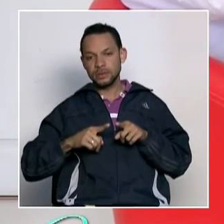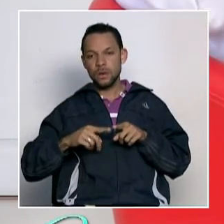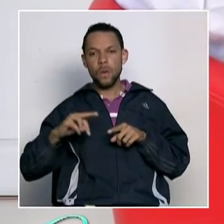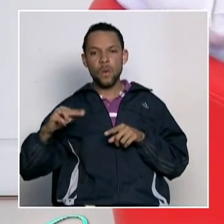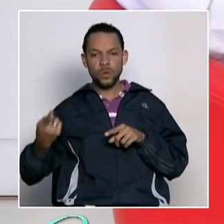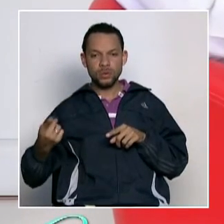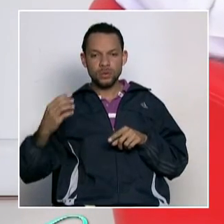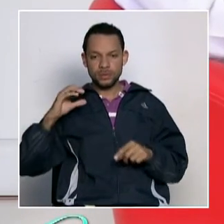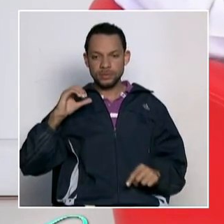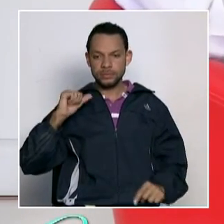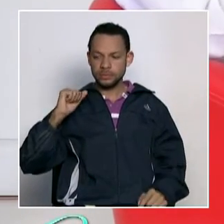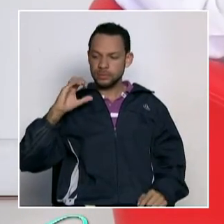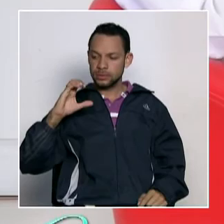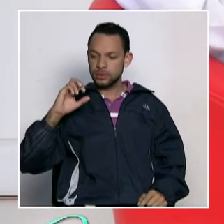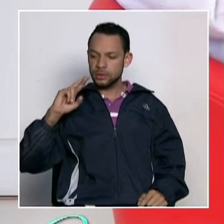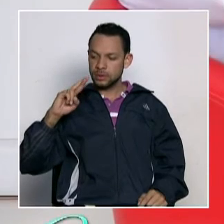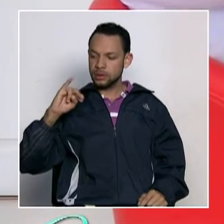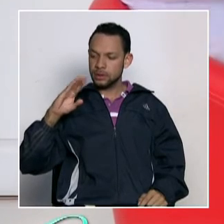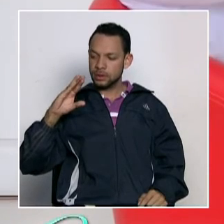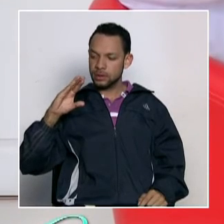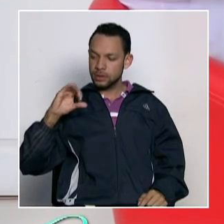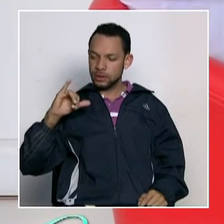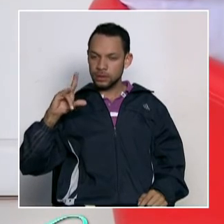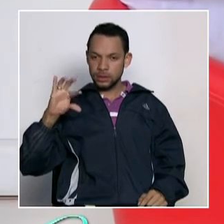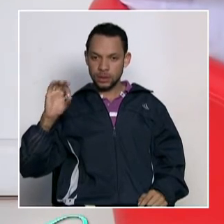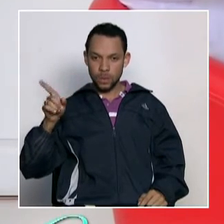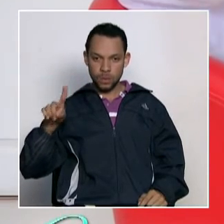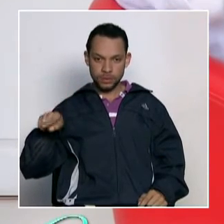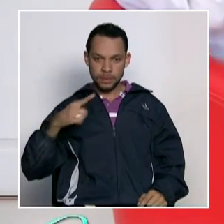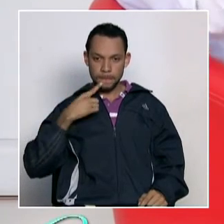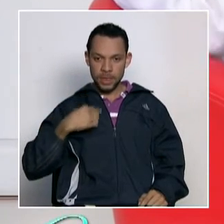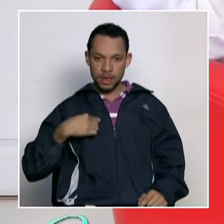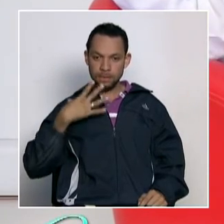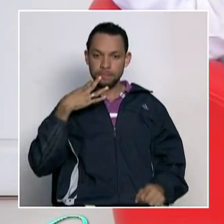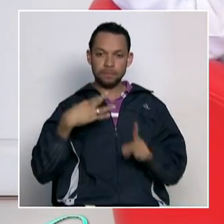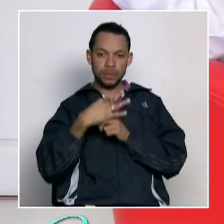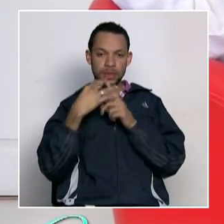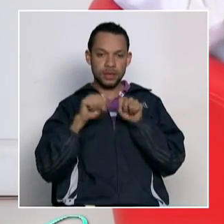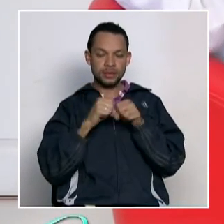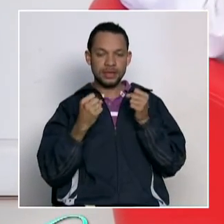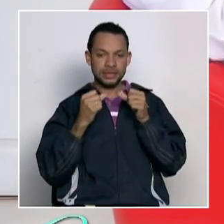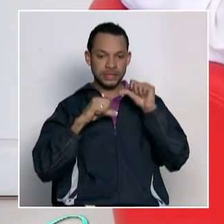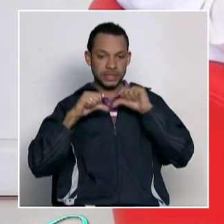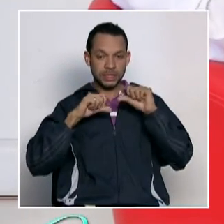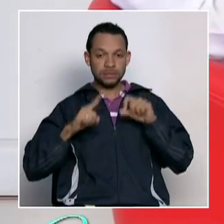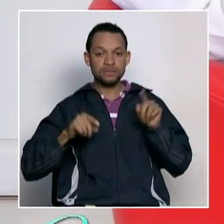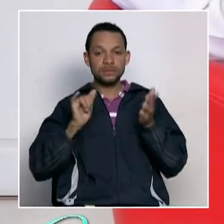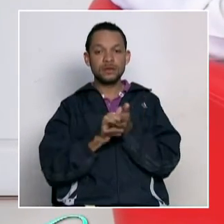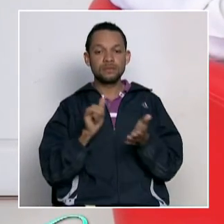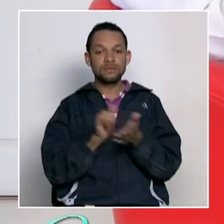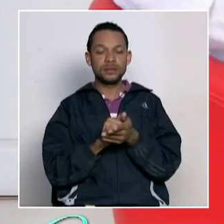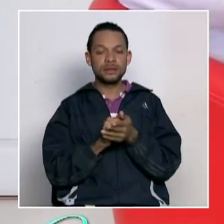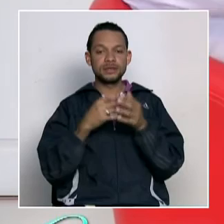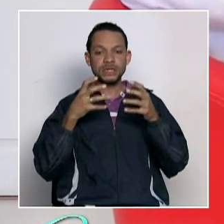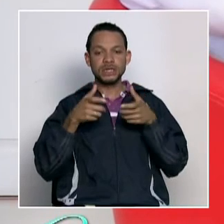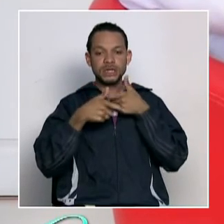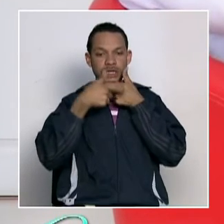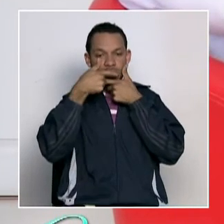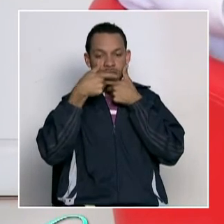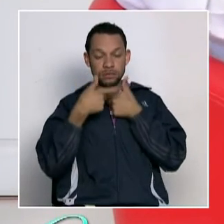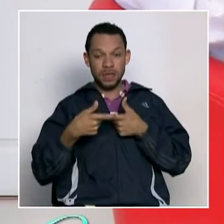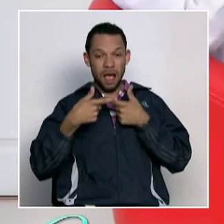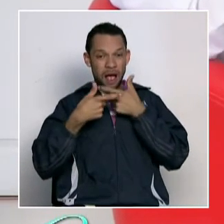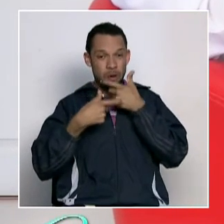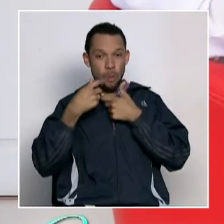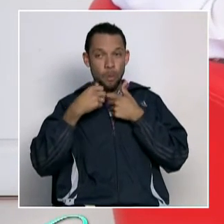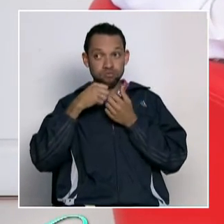gente dice, no, es que yo me tengo que quitar los dientes porque el odontólogo me dijo que eso me hace daño, o el médico me hace daño. Las mismas prótesis acrílicas, los